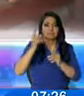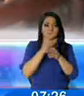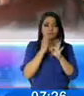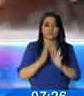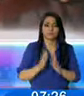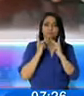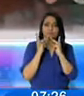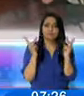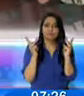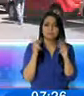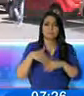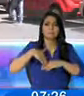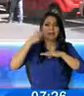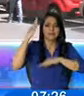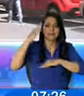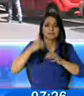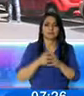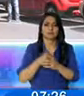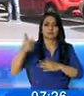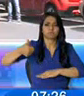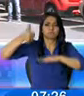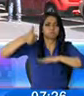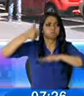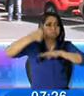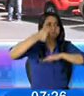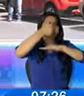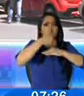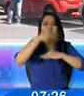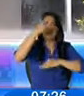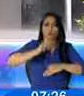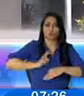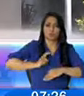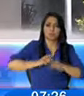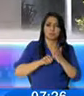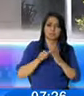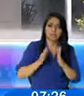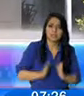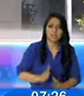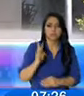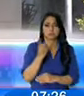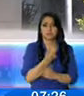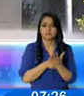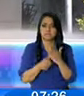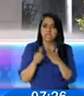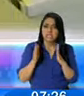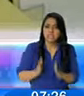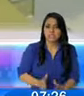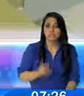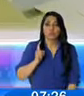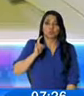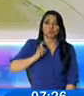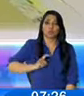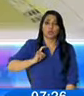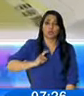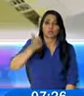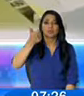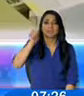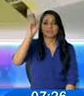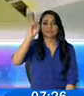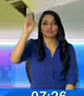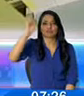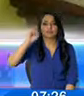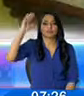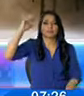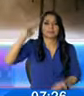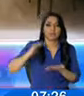es es el sector del jerárquico superior donde están ministros viceministros a quienes se les rebajará el salario en un